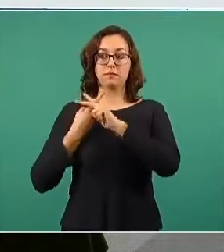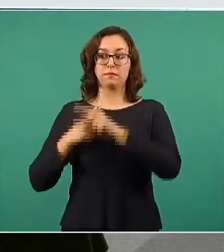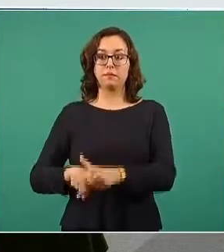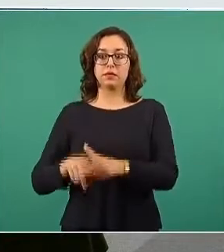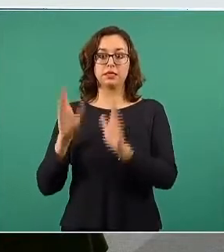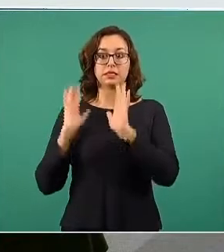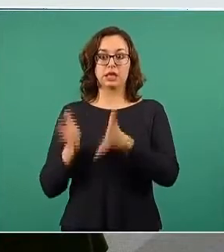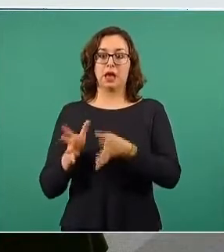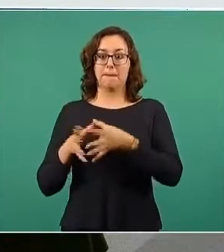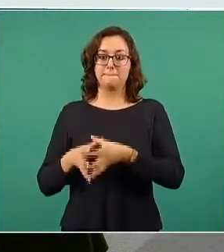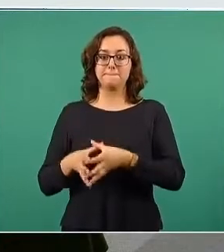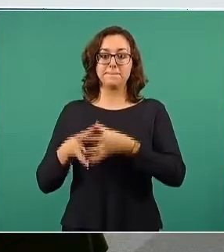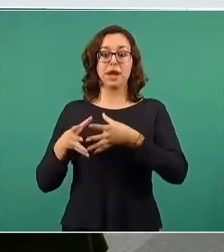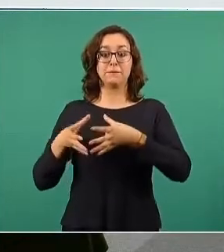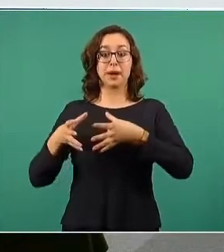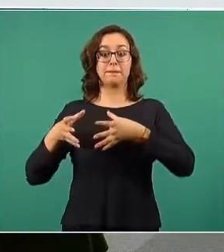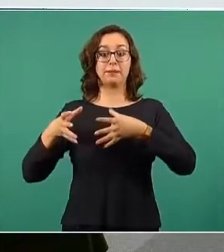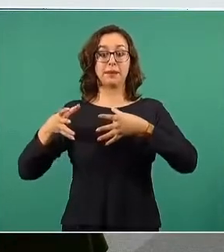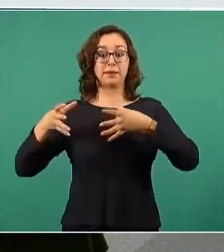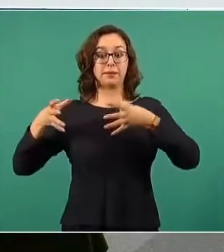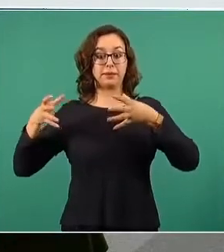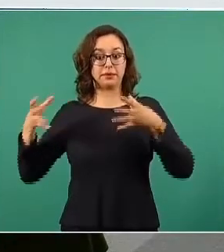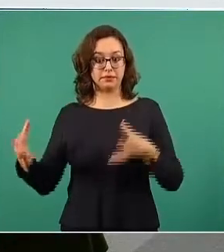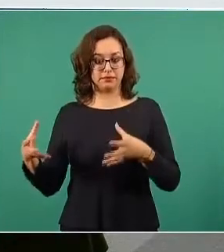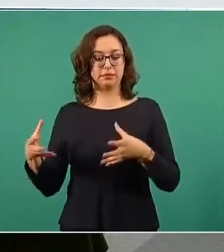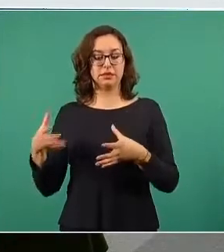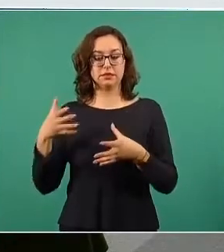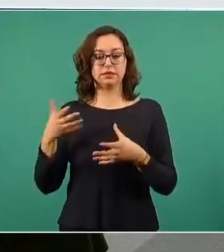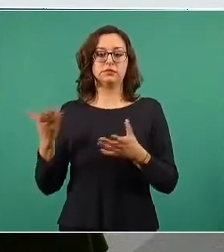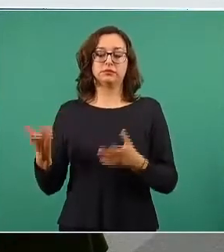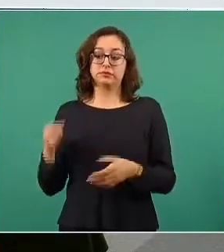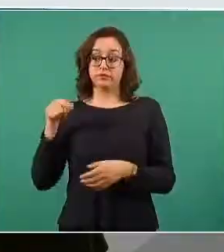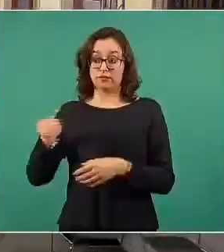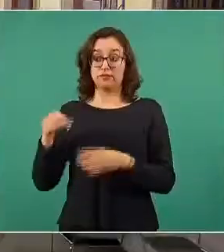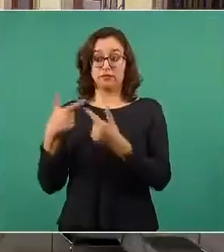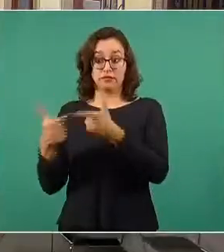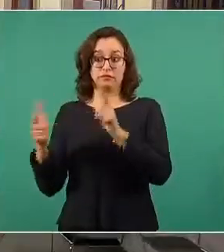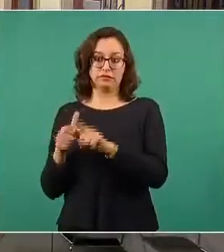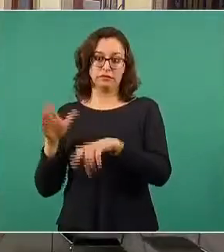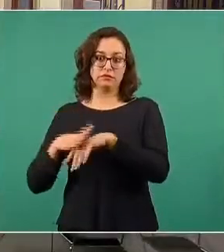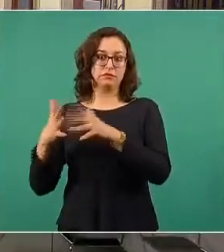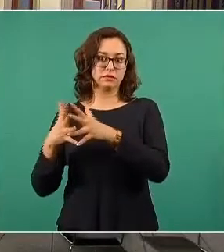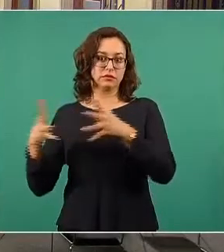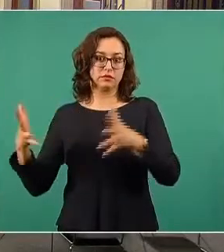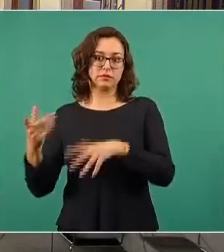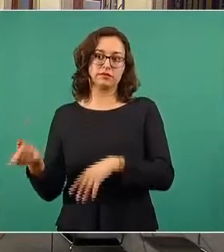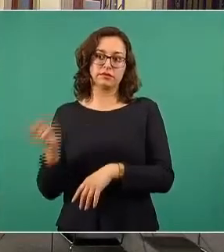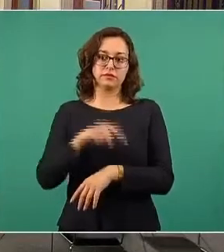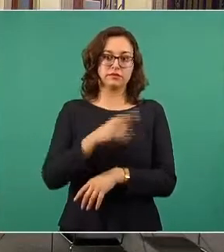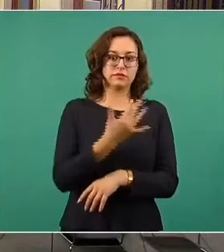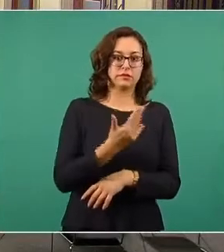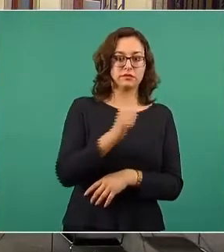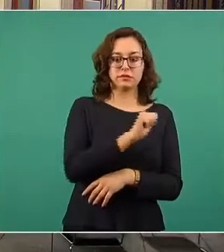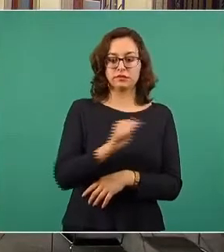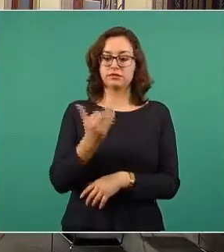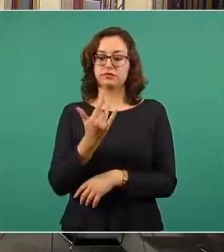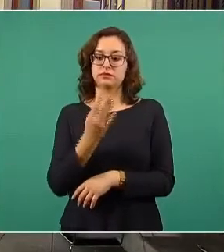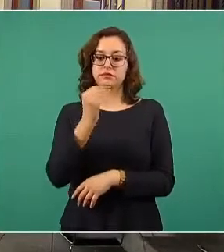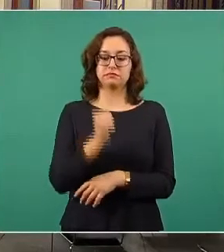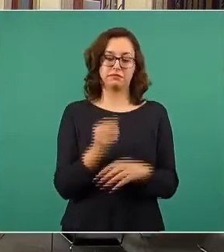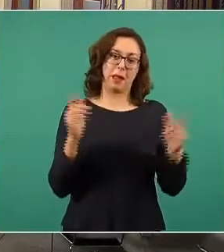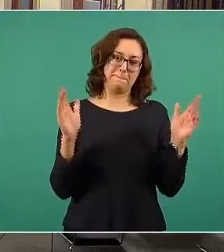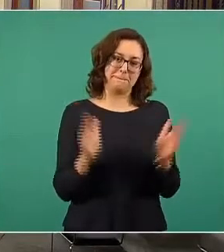un número más grande que las personas que tenemos 50 a 59. Entonces, crece rápido,